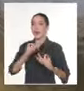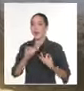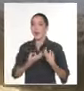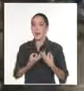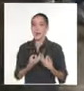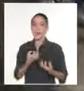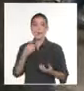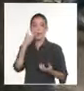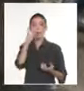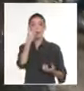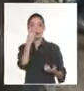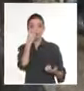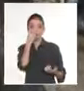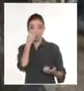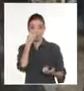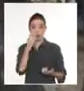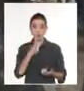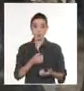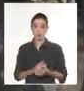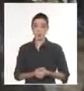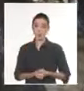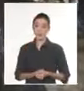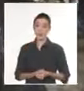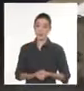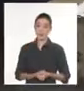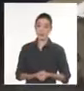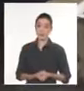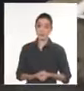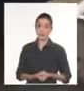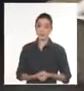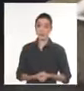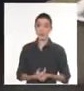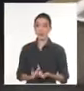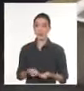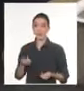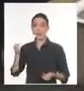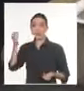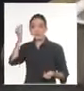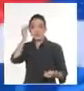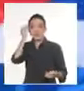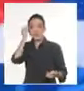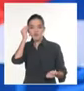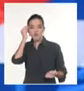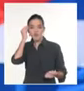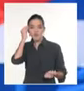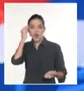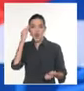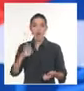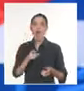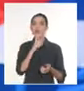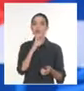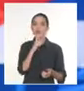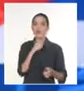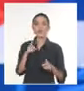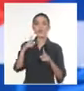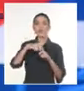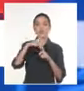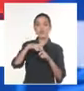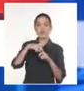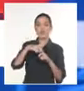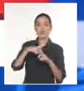cámara acciona desde su conocimiento a la difícil tarea de la ganadería. Los momentos más complejos cuando llega la